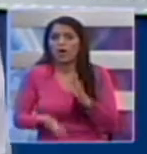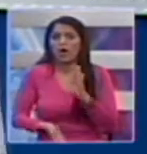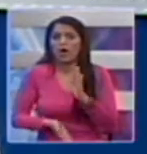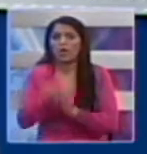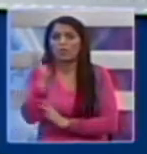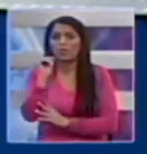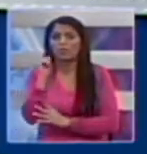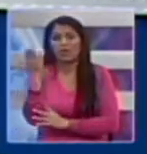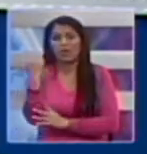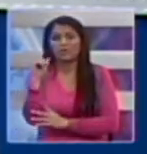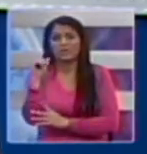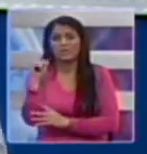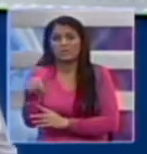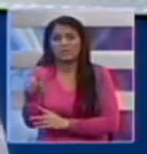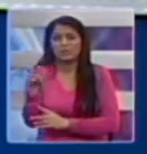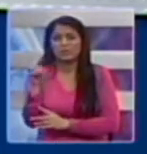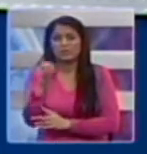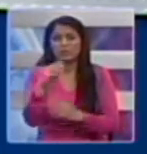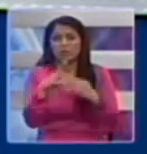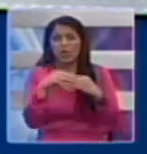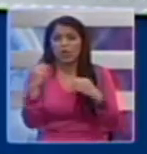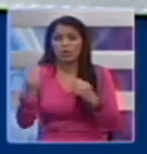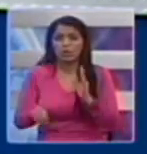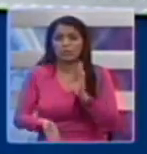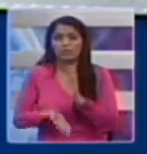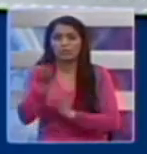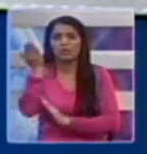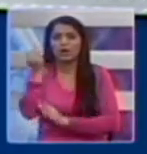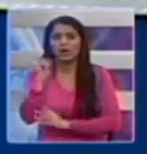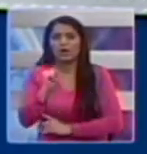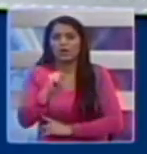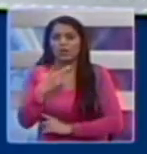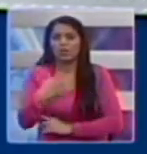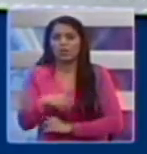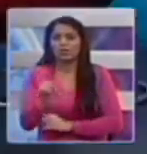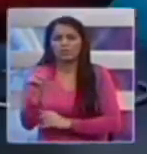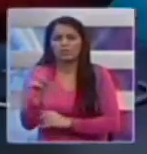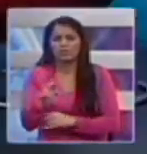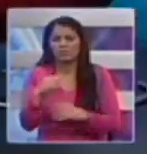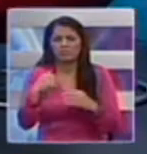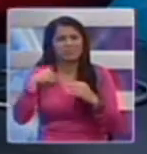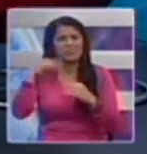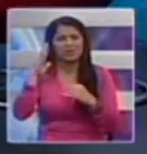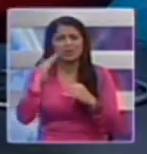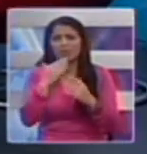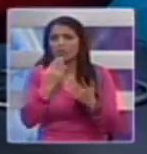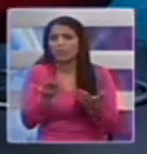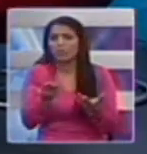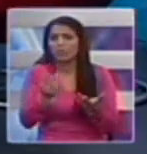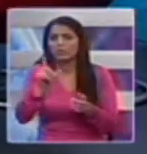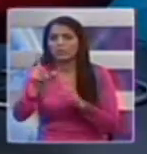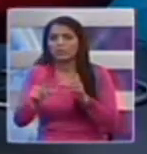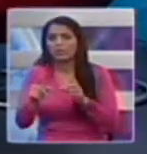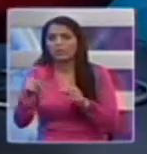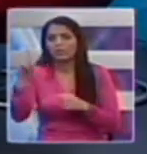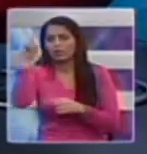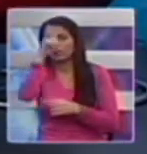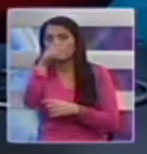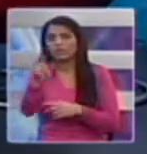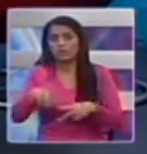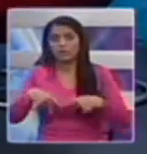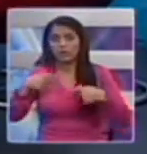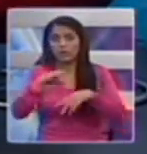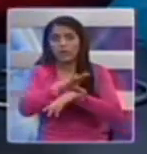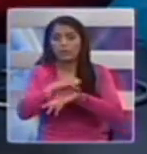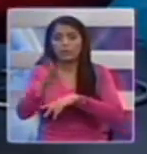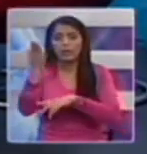a $2,500. Ese campesino que podía ser su vehículo para sacar a sus niños a las escuelas,